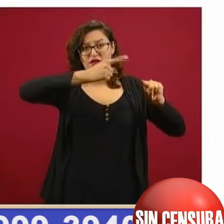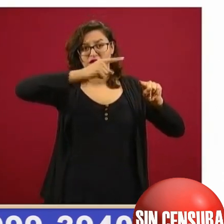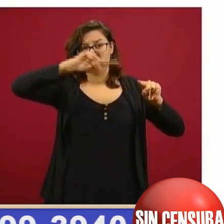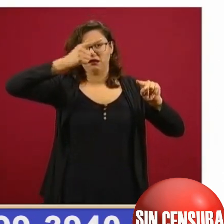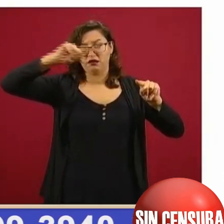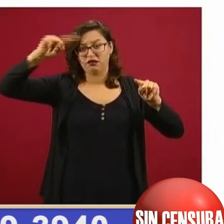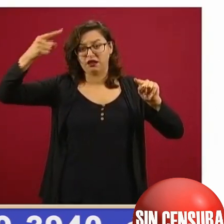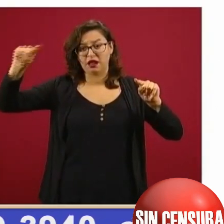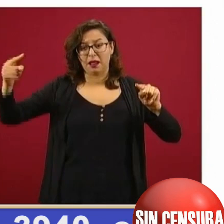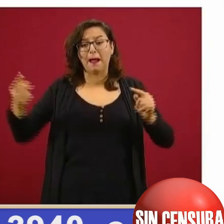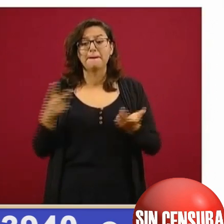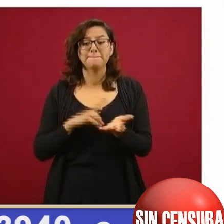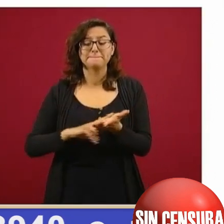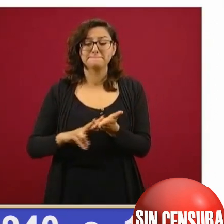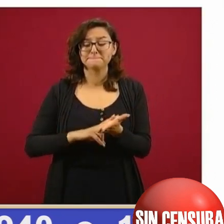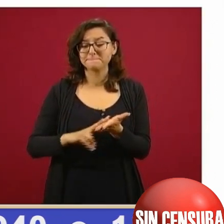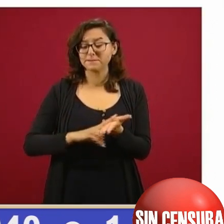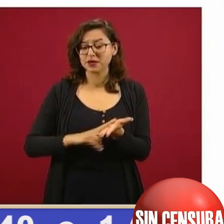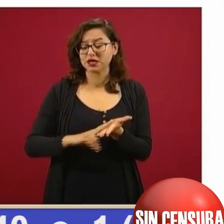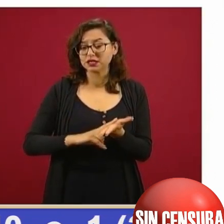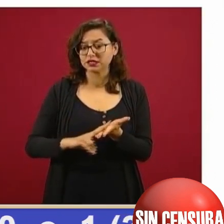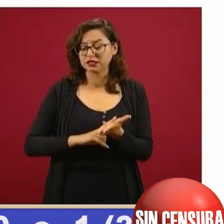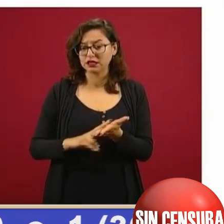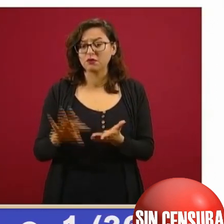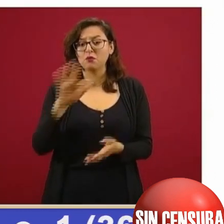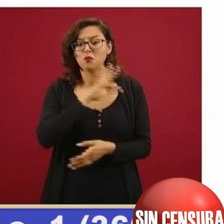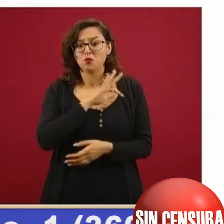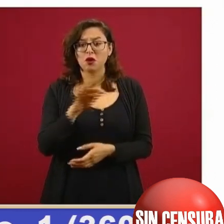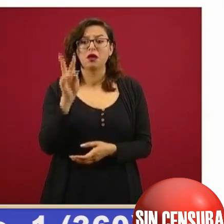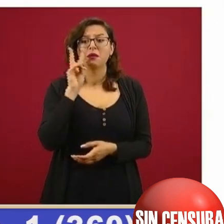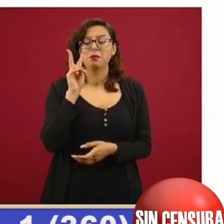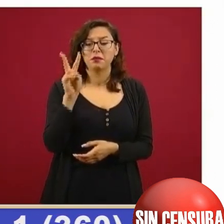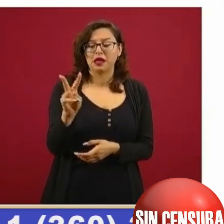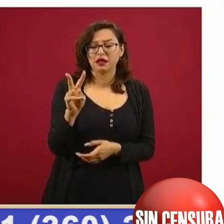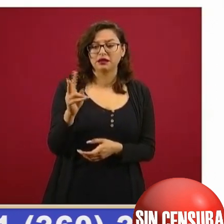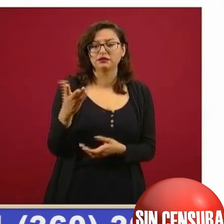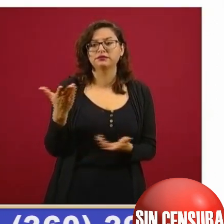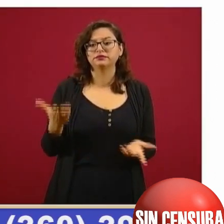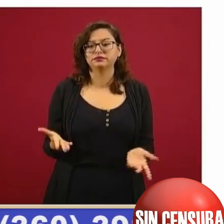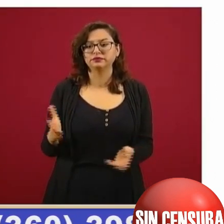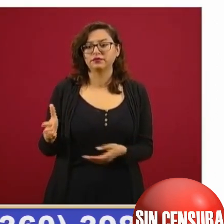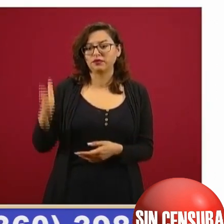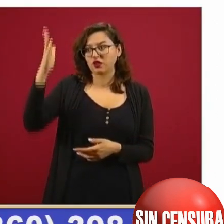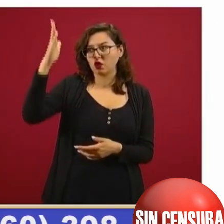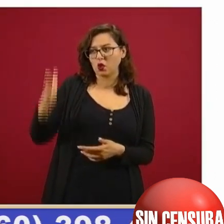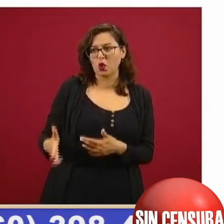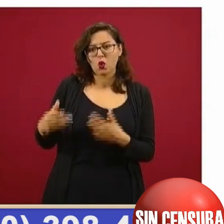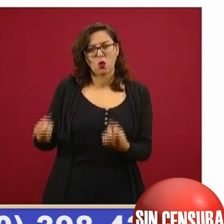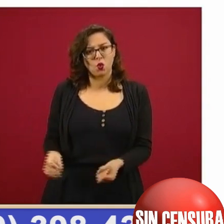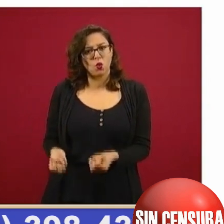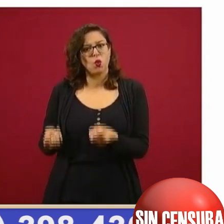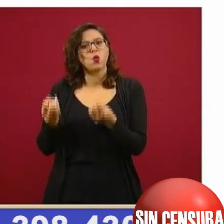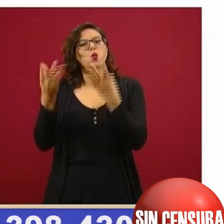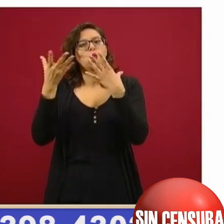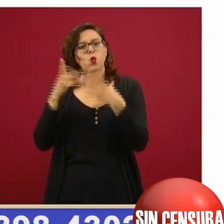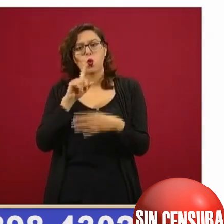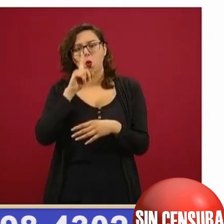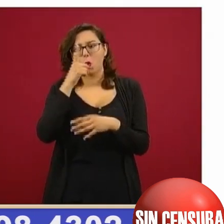la diapositiva y que se interpreta en el lado derecho, donde está la proporción de muestreo, el porcentaje de